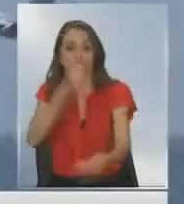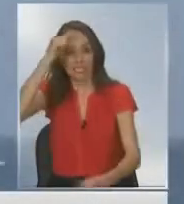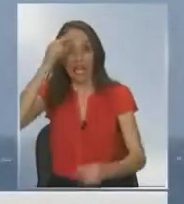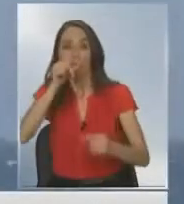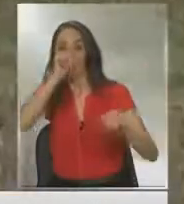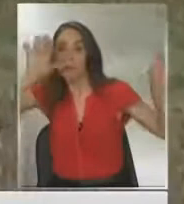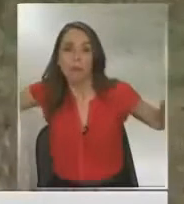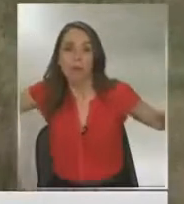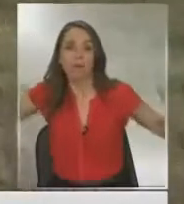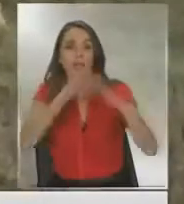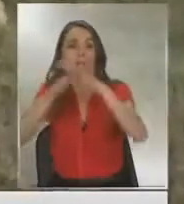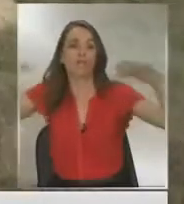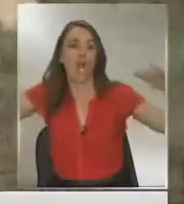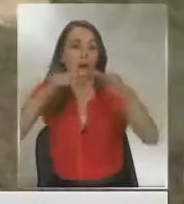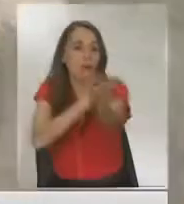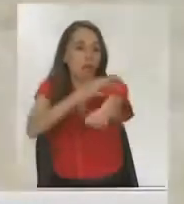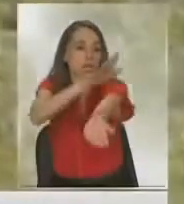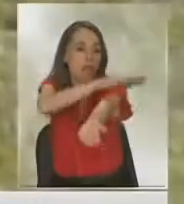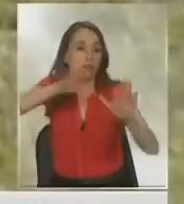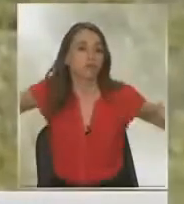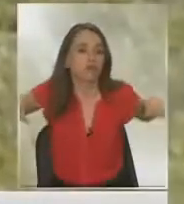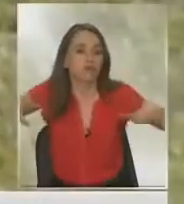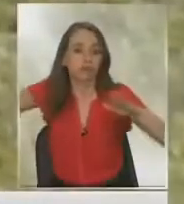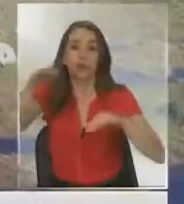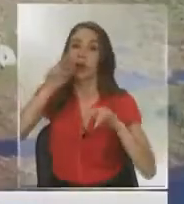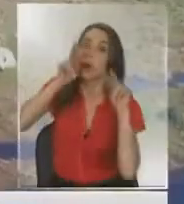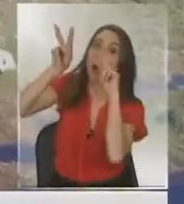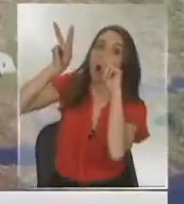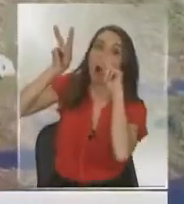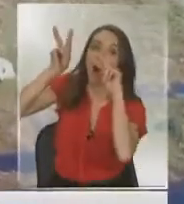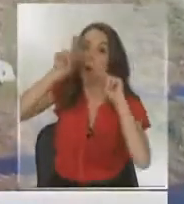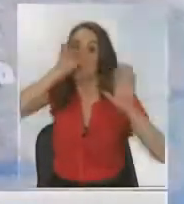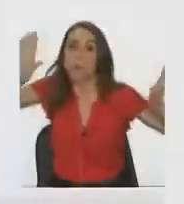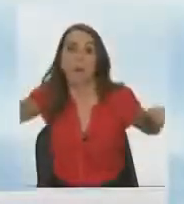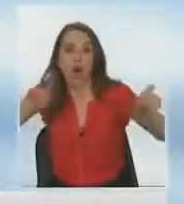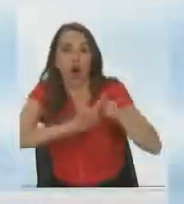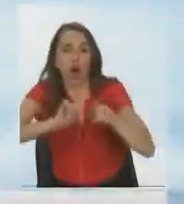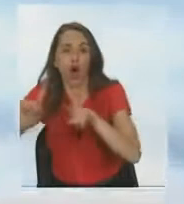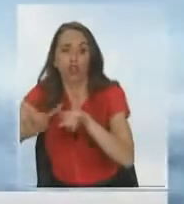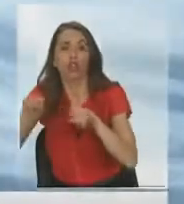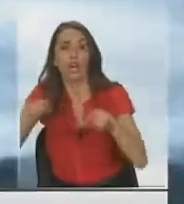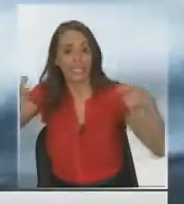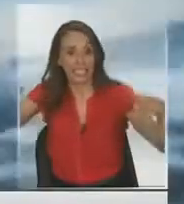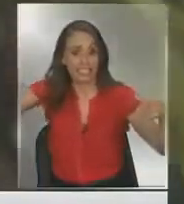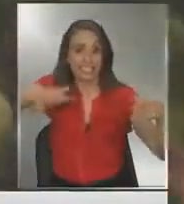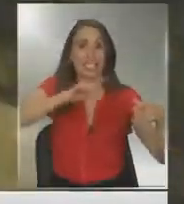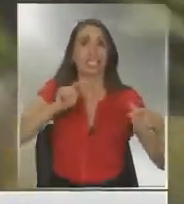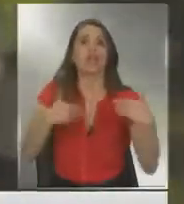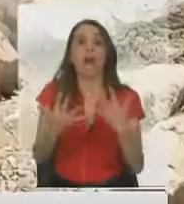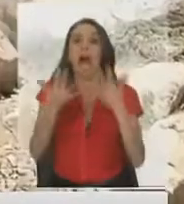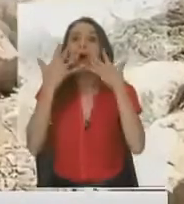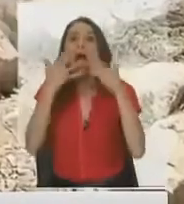aves migratorias durante casi todo el año, tenemos observación de aves. Este es un pulmón